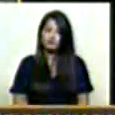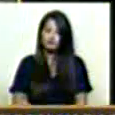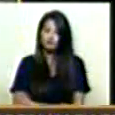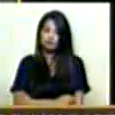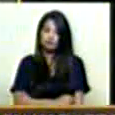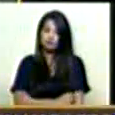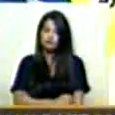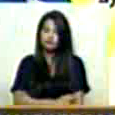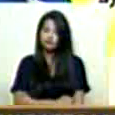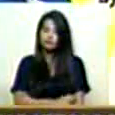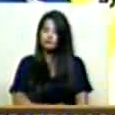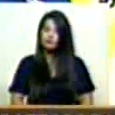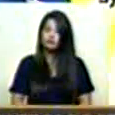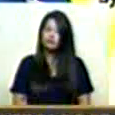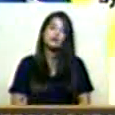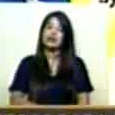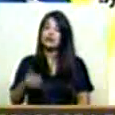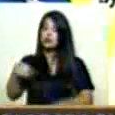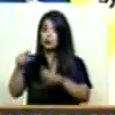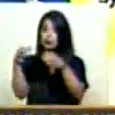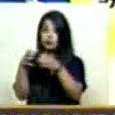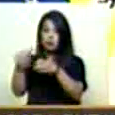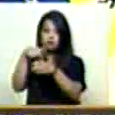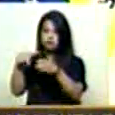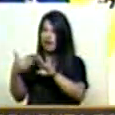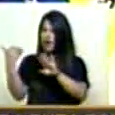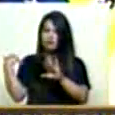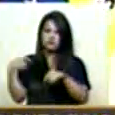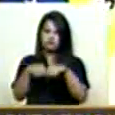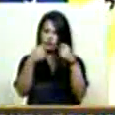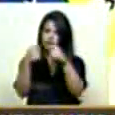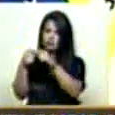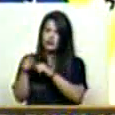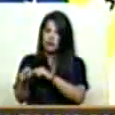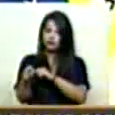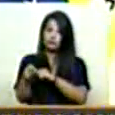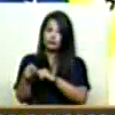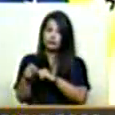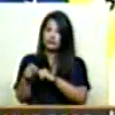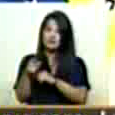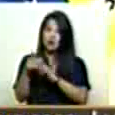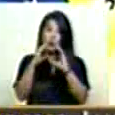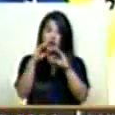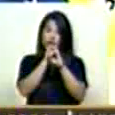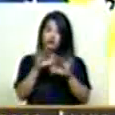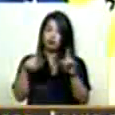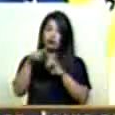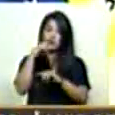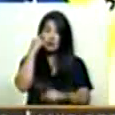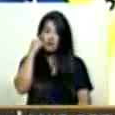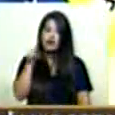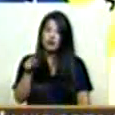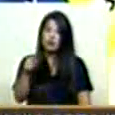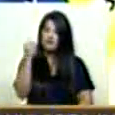los actos terroristas cometidos por esta célula divulgados comunicacionalmente pusieron en